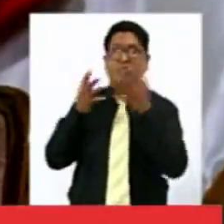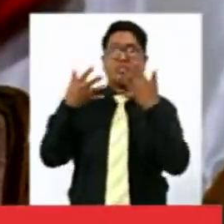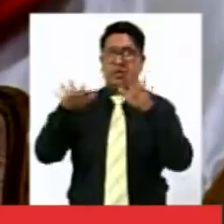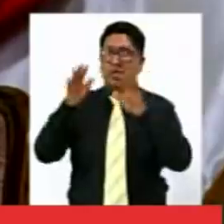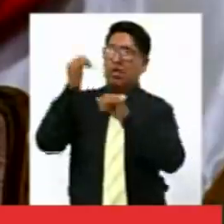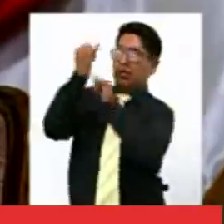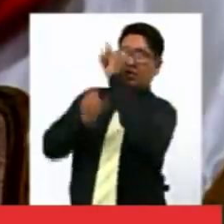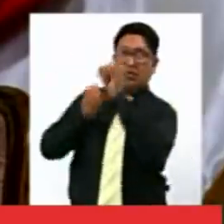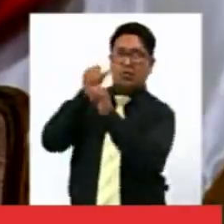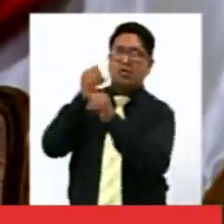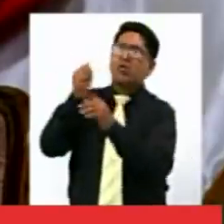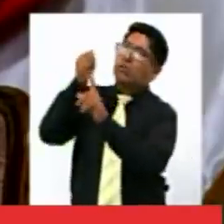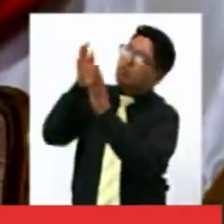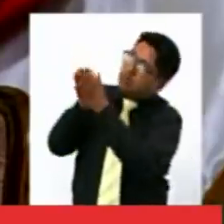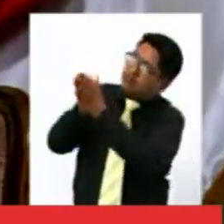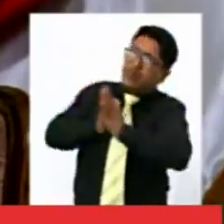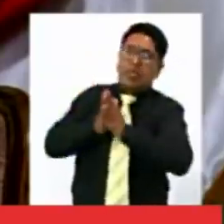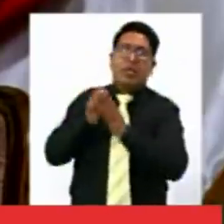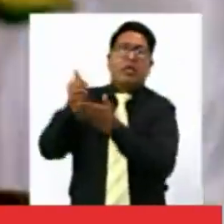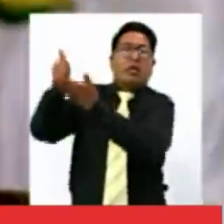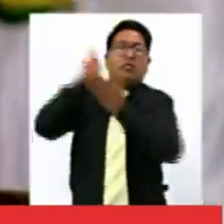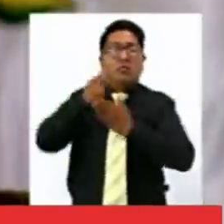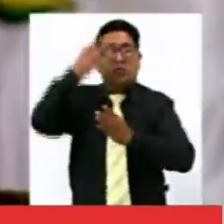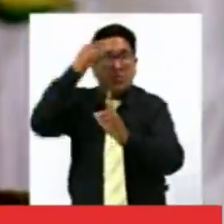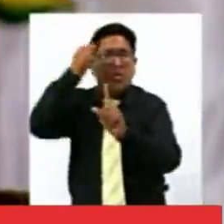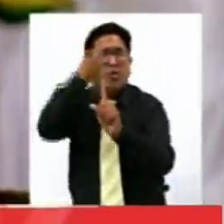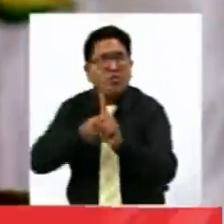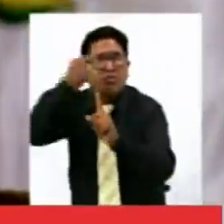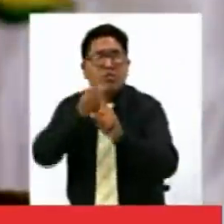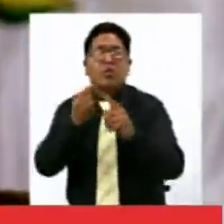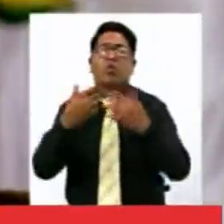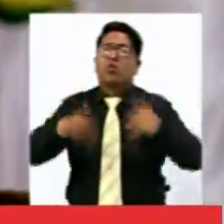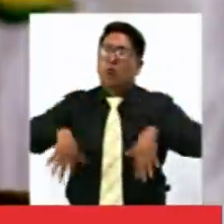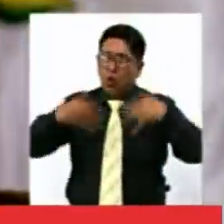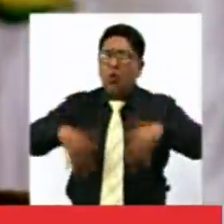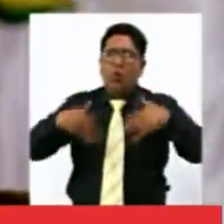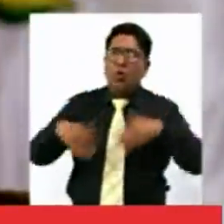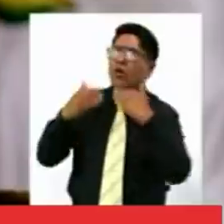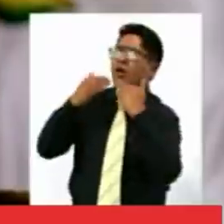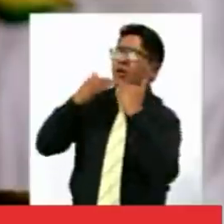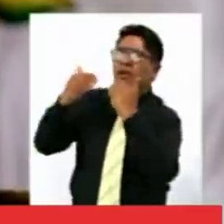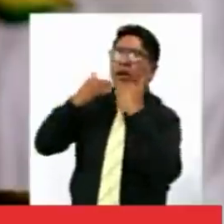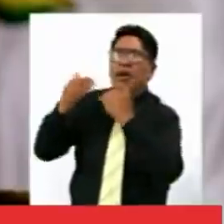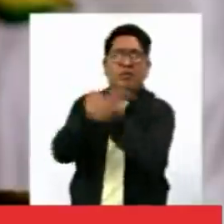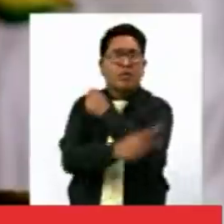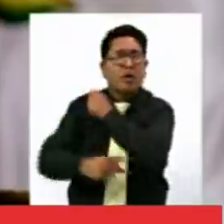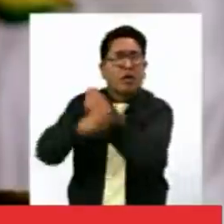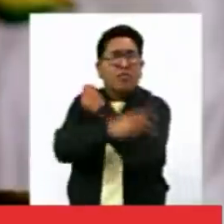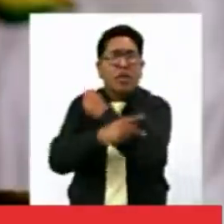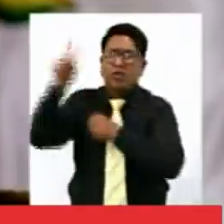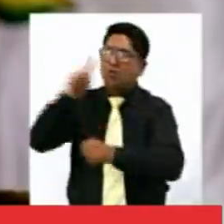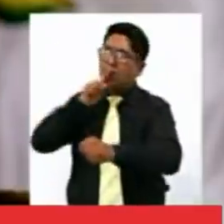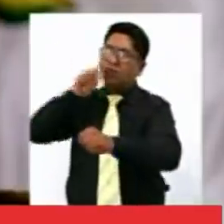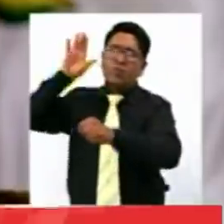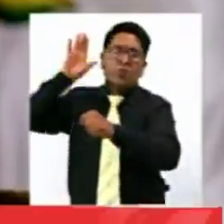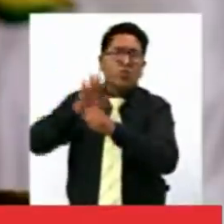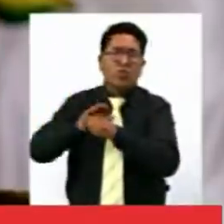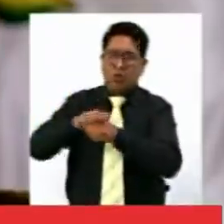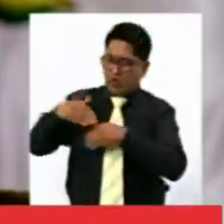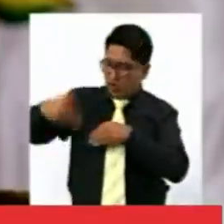solicitar ayuda en la lucha contra el virus agradezco a los países y organismos amigos que han comprometido una